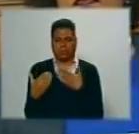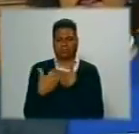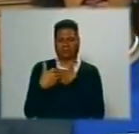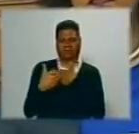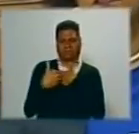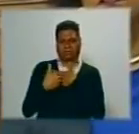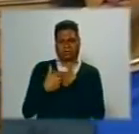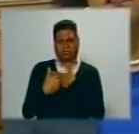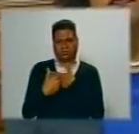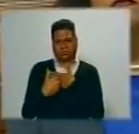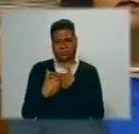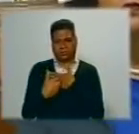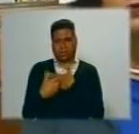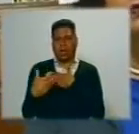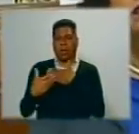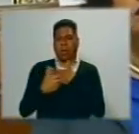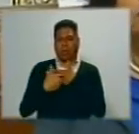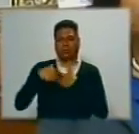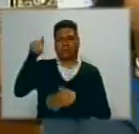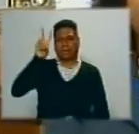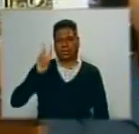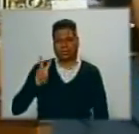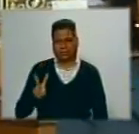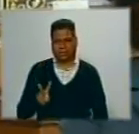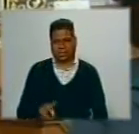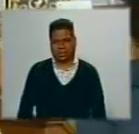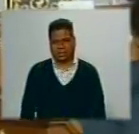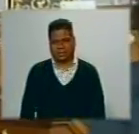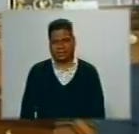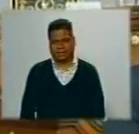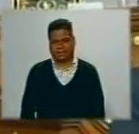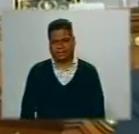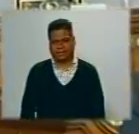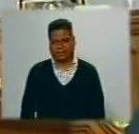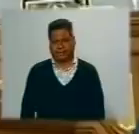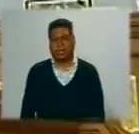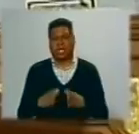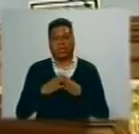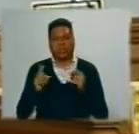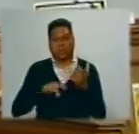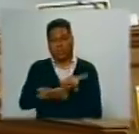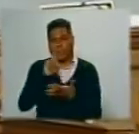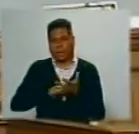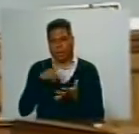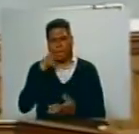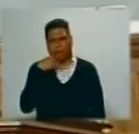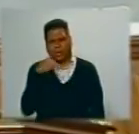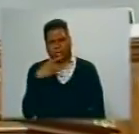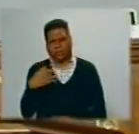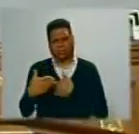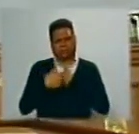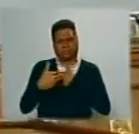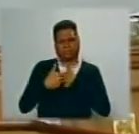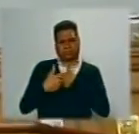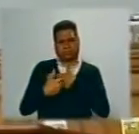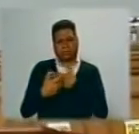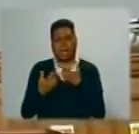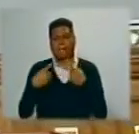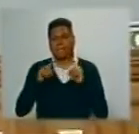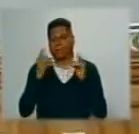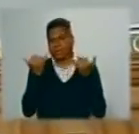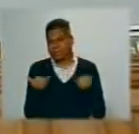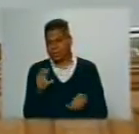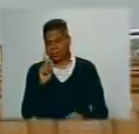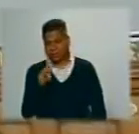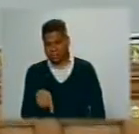ha lanzado contra nuestra patria con una motivación absolutamente política, pero además de